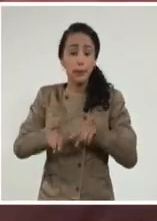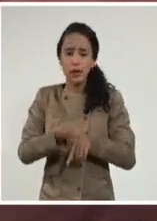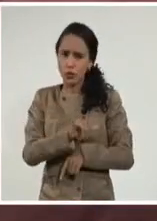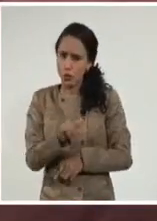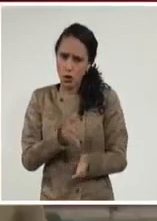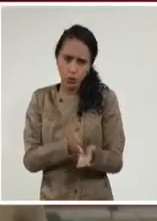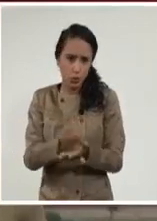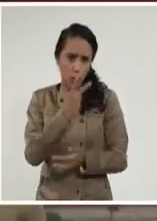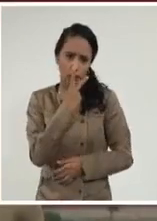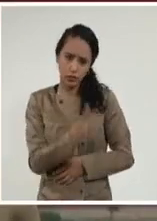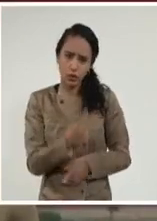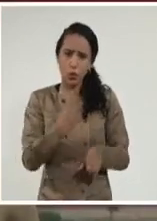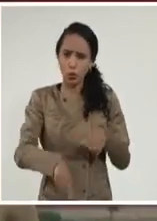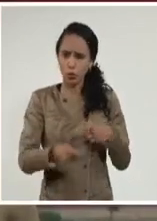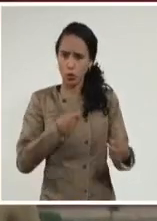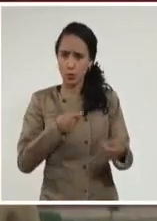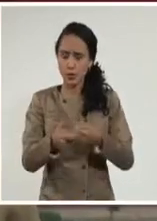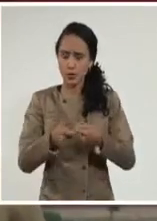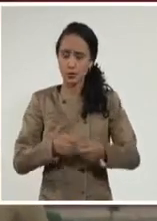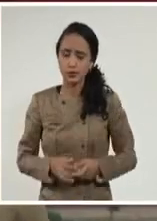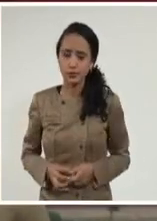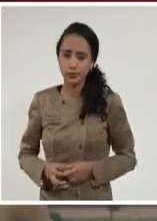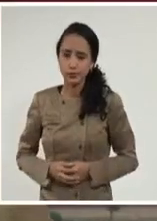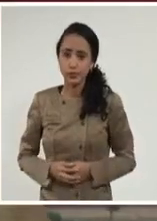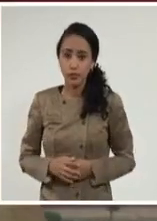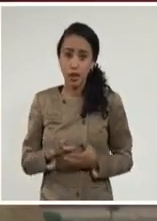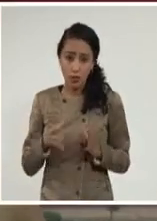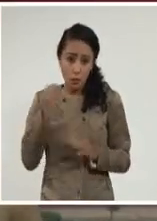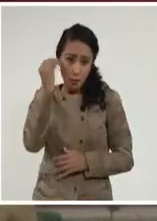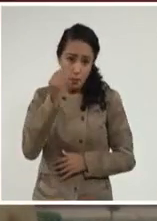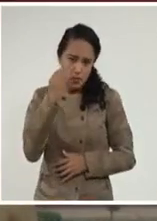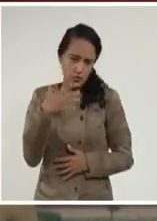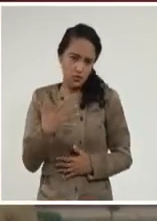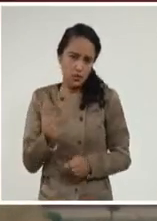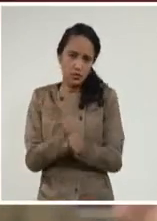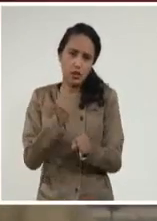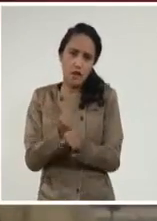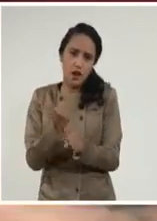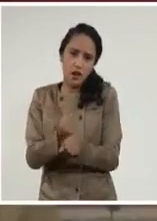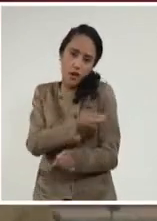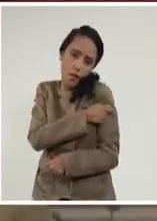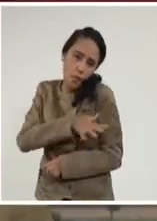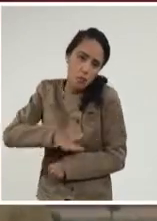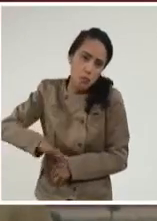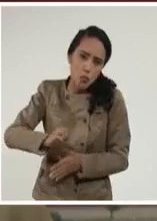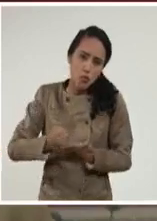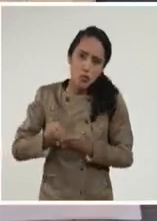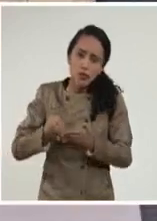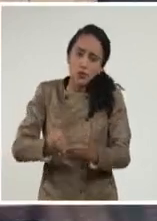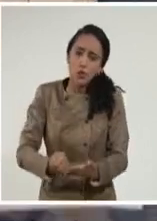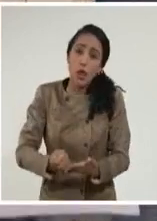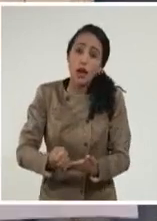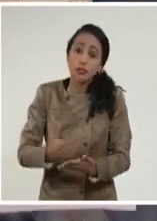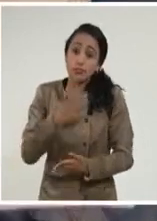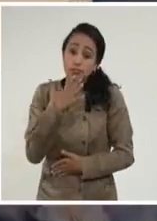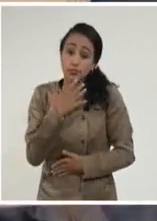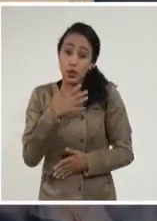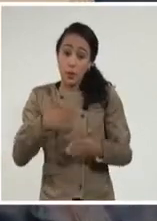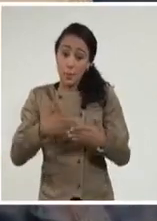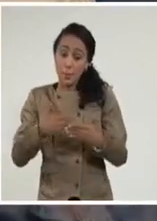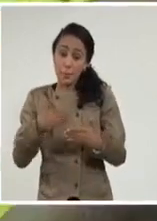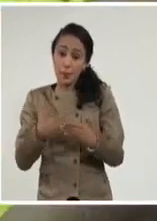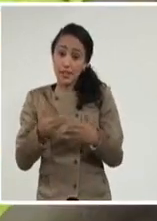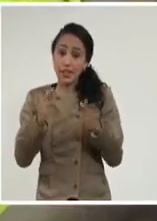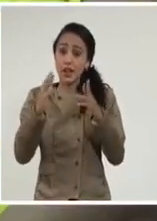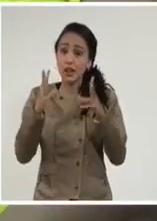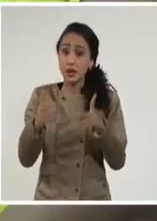comerciales eficientes. La filosofía es esa, trabajar para la población y beneficio para la empresa es un resultado. Y hay